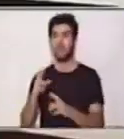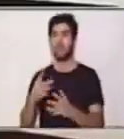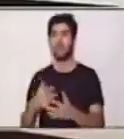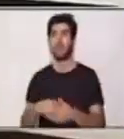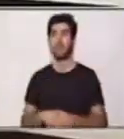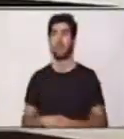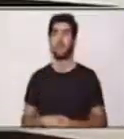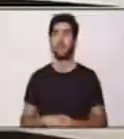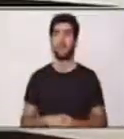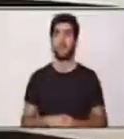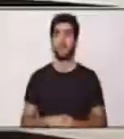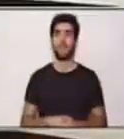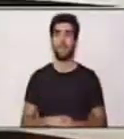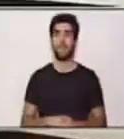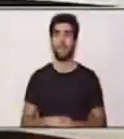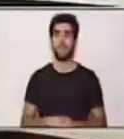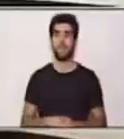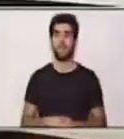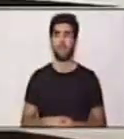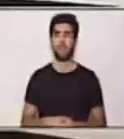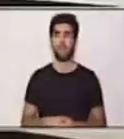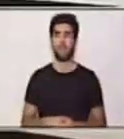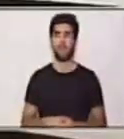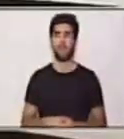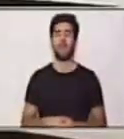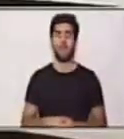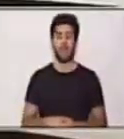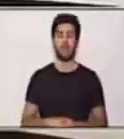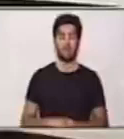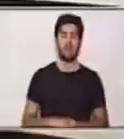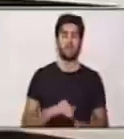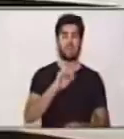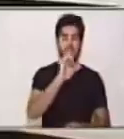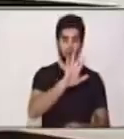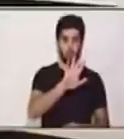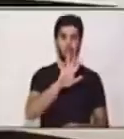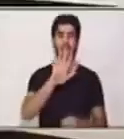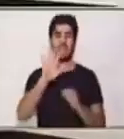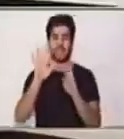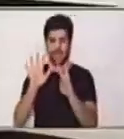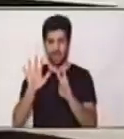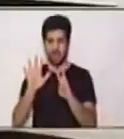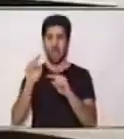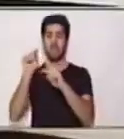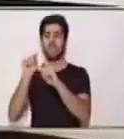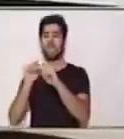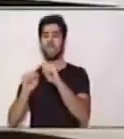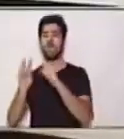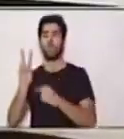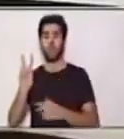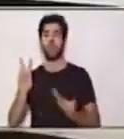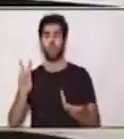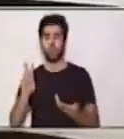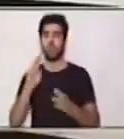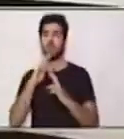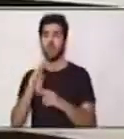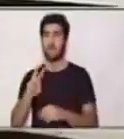2. Tendríamos 57 en la suma. La mitad sería